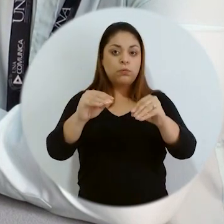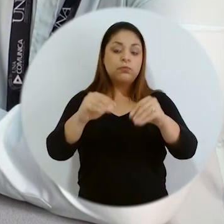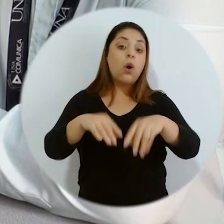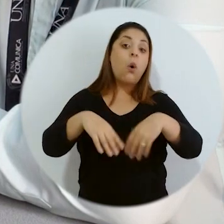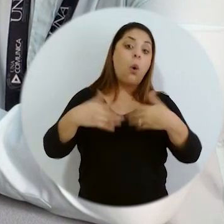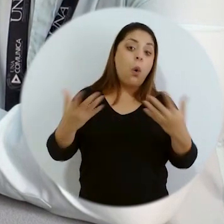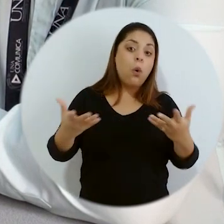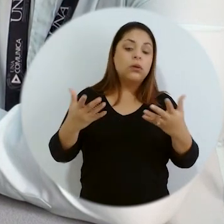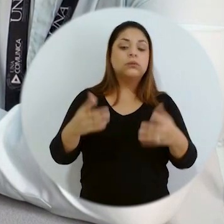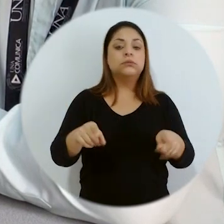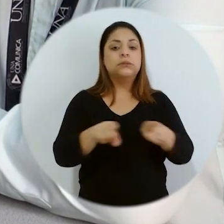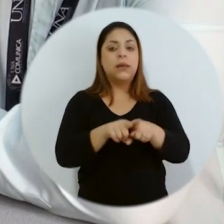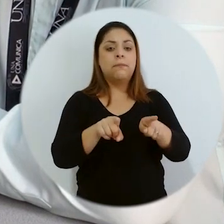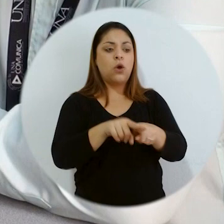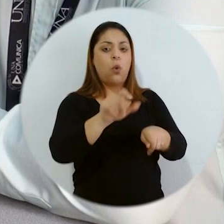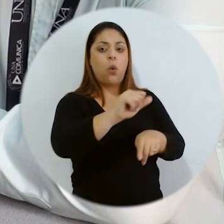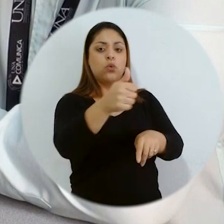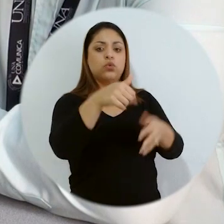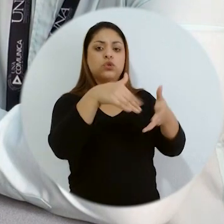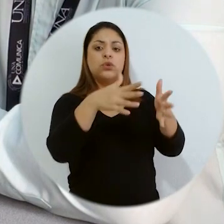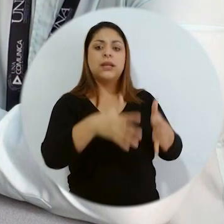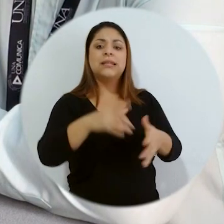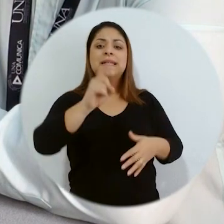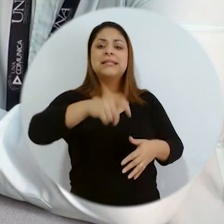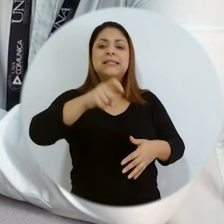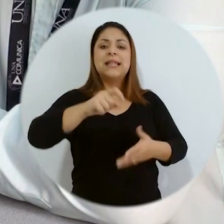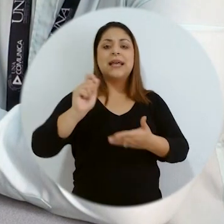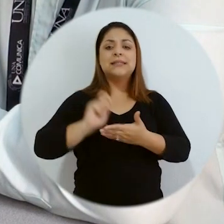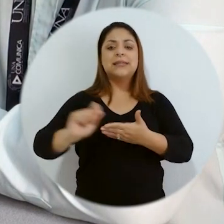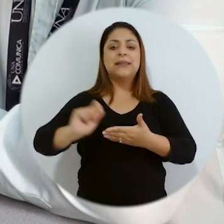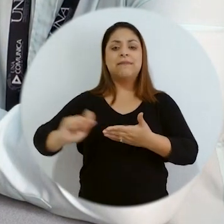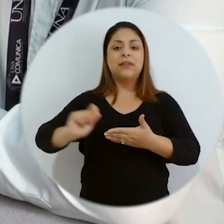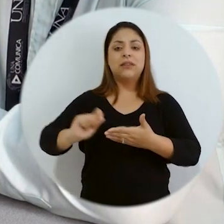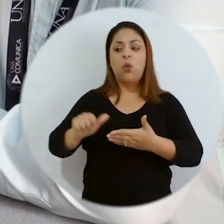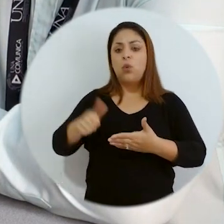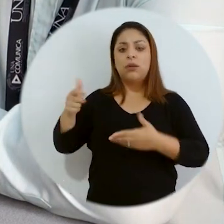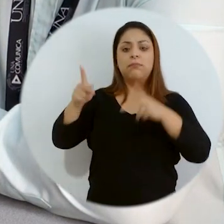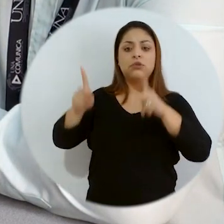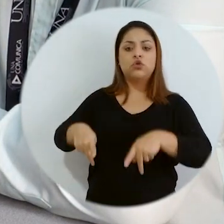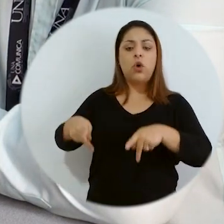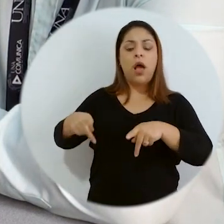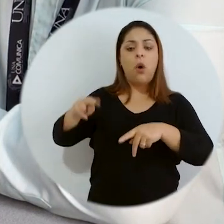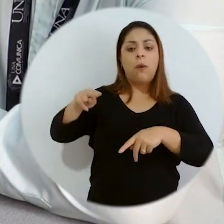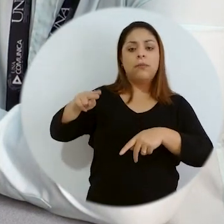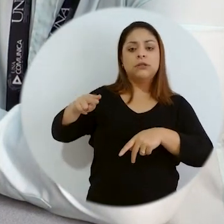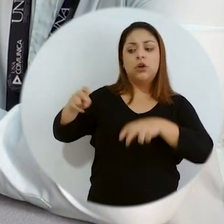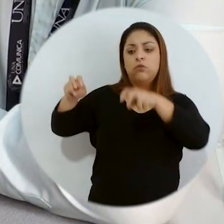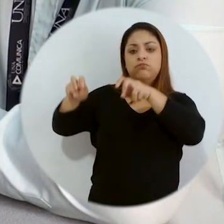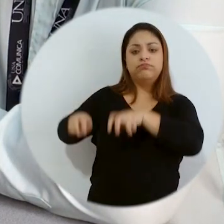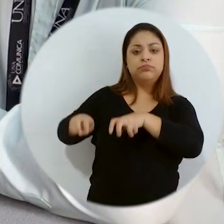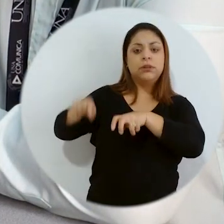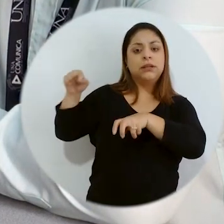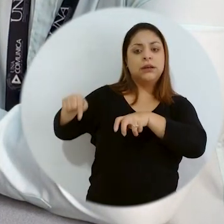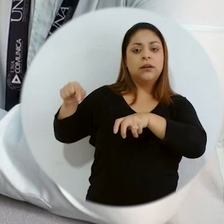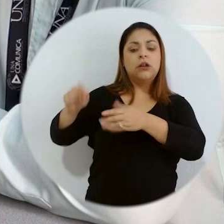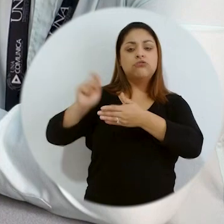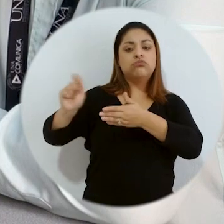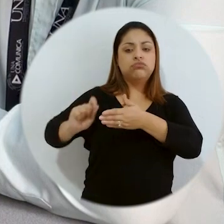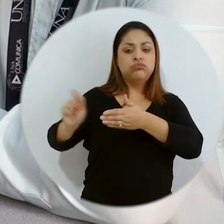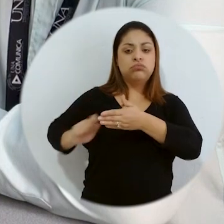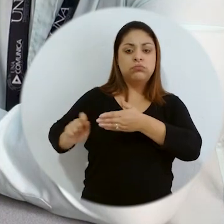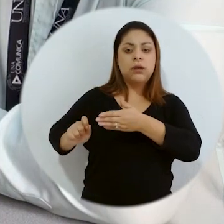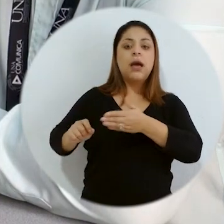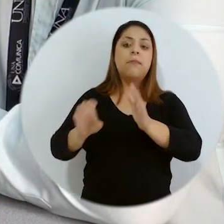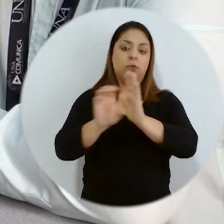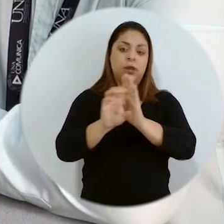efectiva. Hay estudiantes que pueden requerir, por ejemplo, el apoyo de escribiente, ¿verdad?, que es ese estudiante que va a tomar los apuntes a la clase.